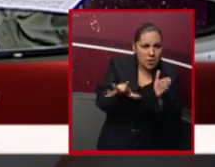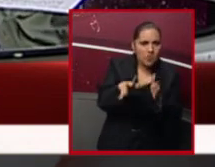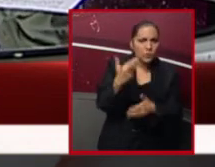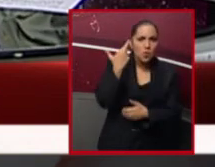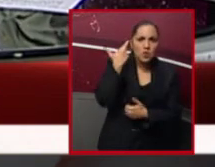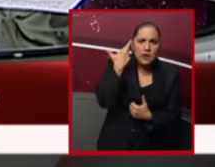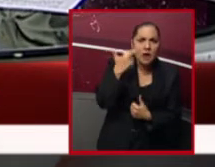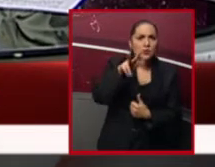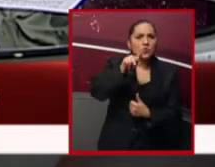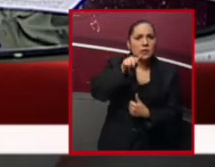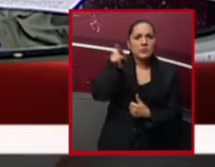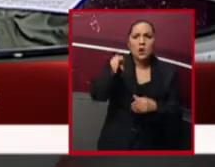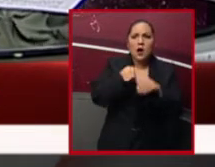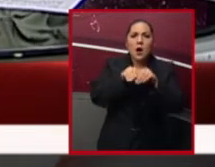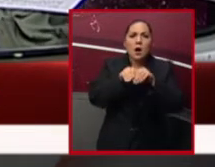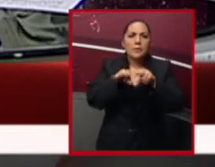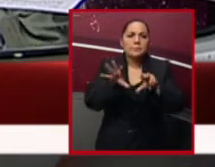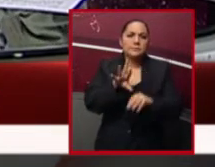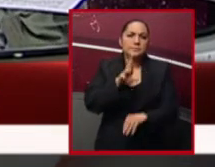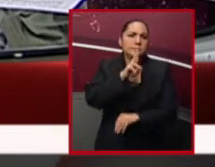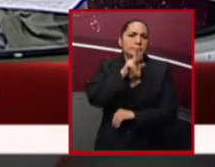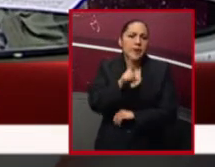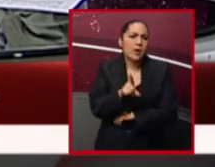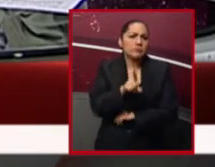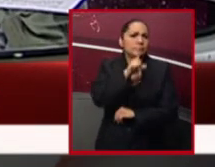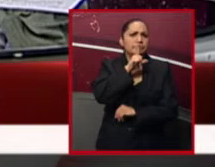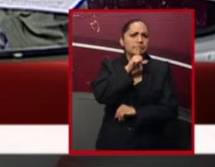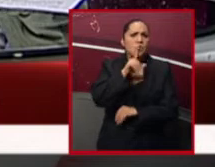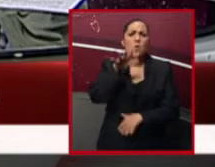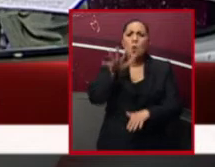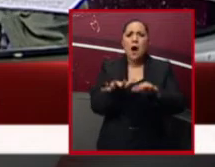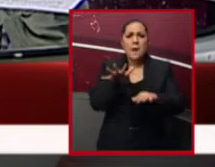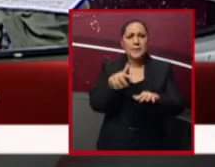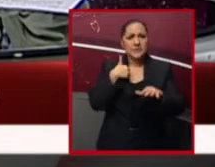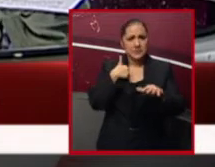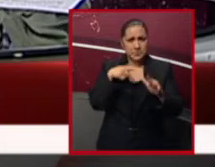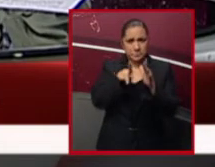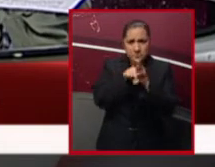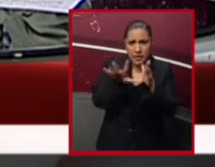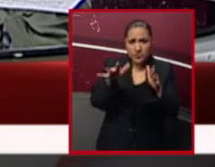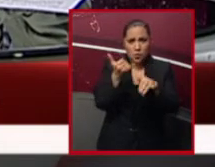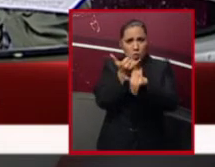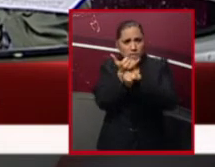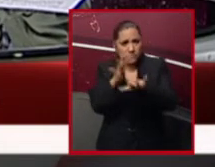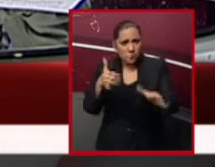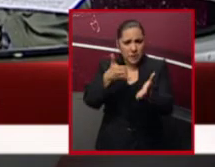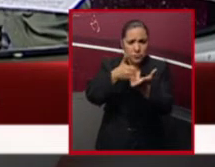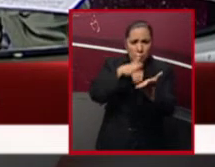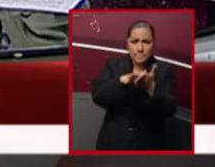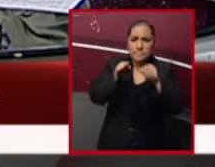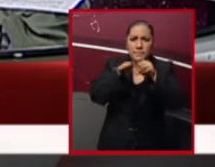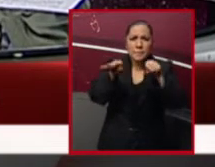se autocensuran o desaparecen incluso. Desaparecen,